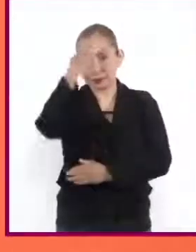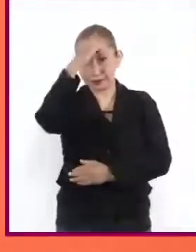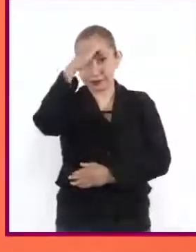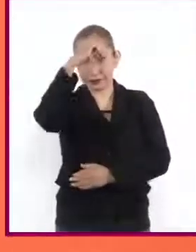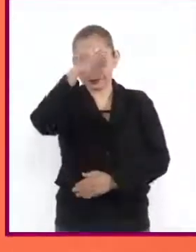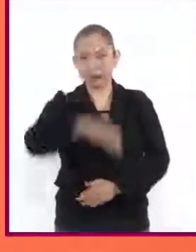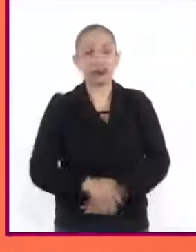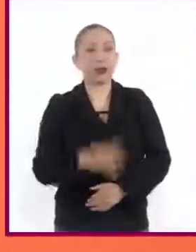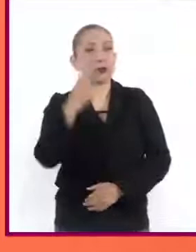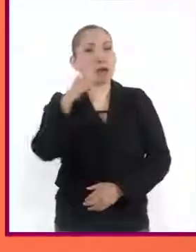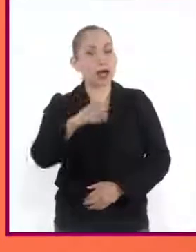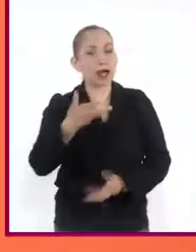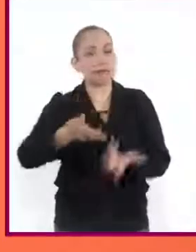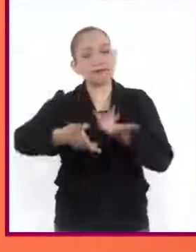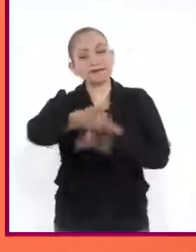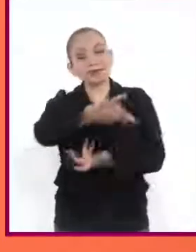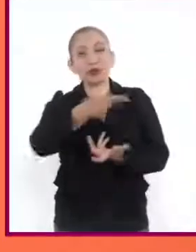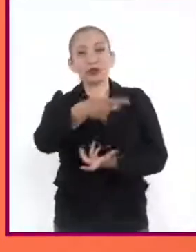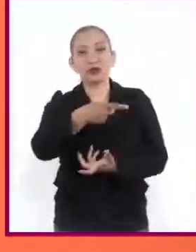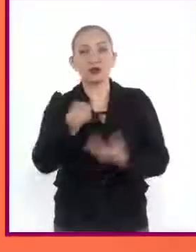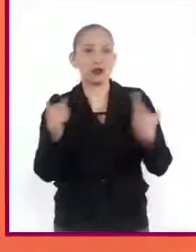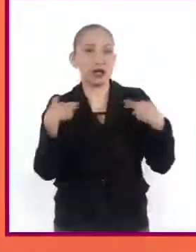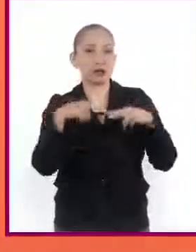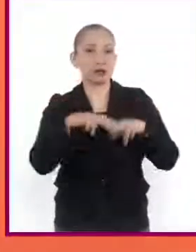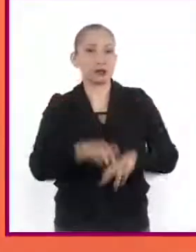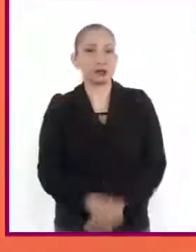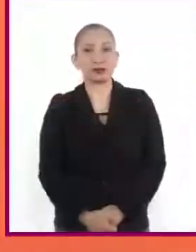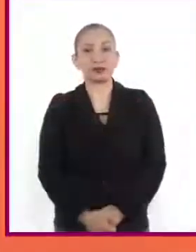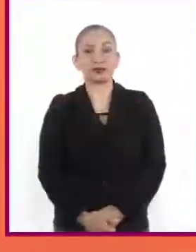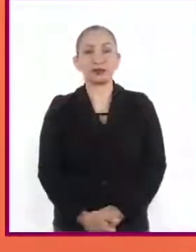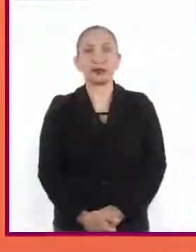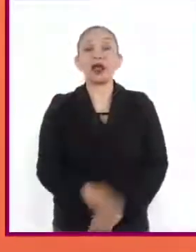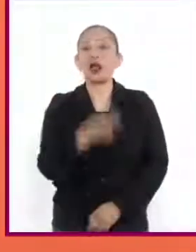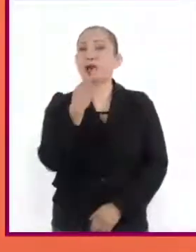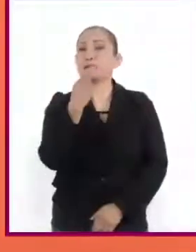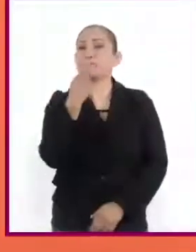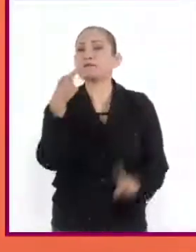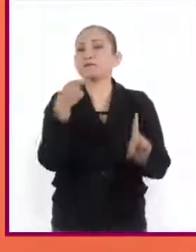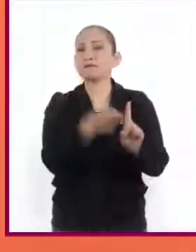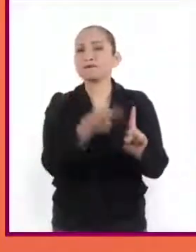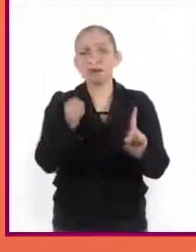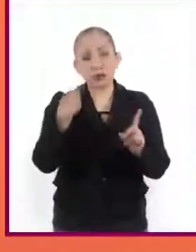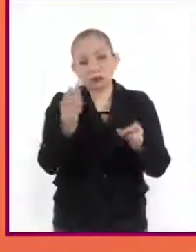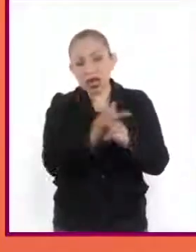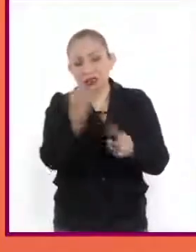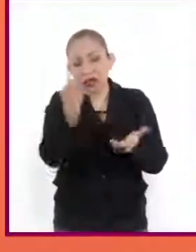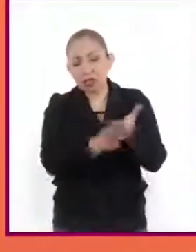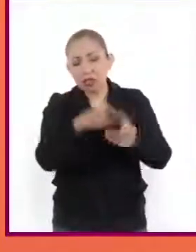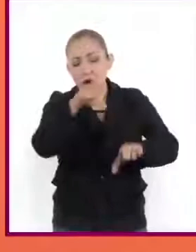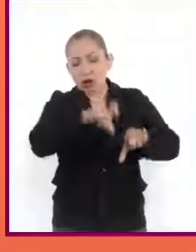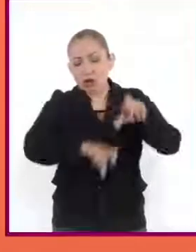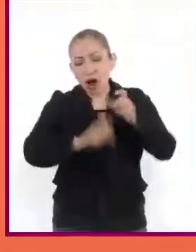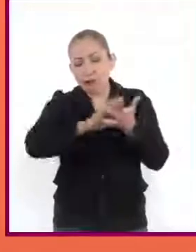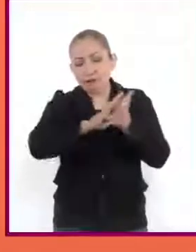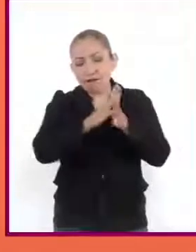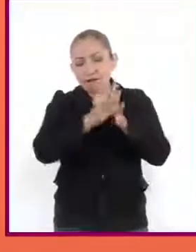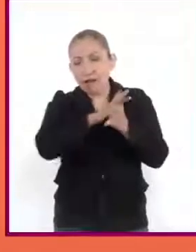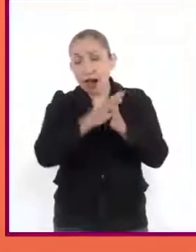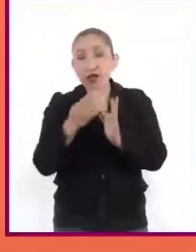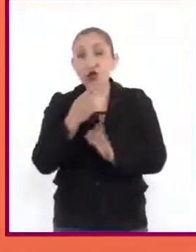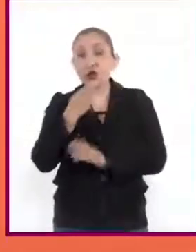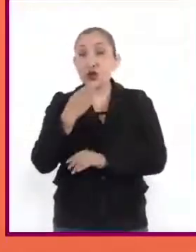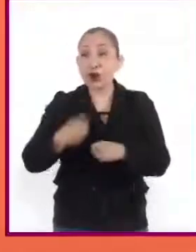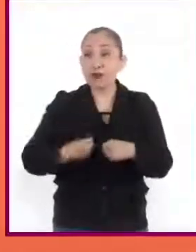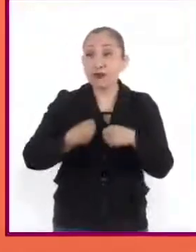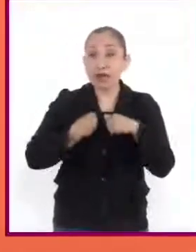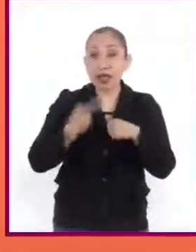de experiencias para compartirla con su docente. Hablaremos de las reacciones químicas y de su uso en nuestra vida